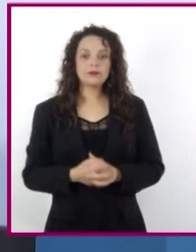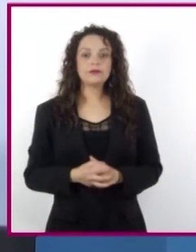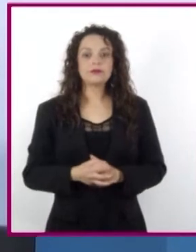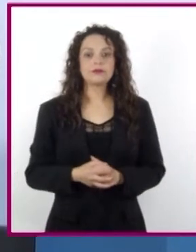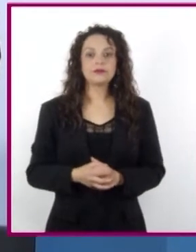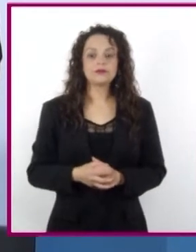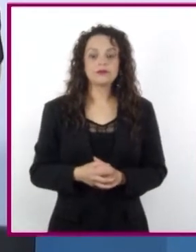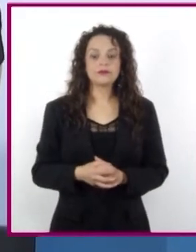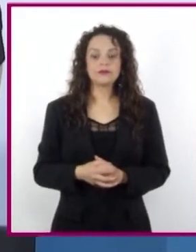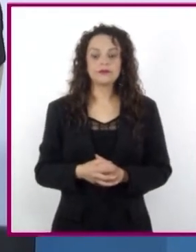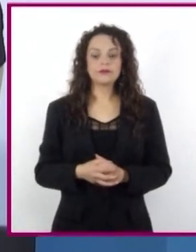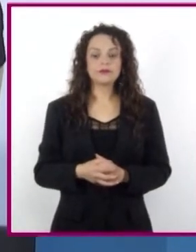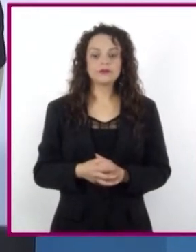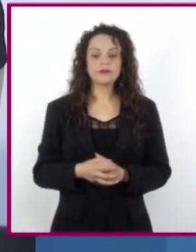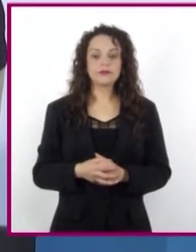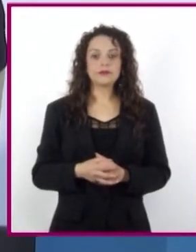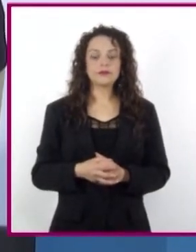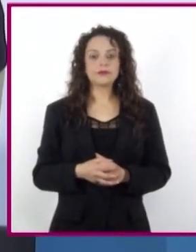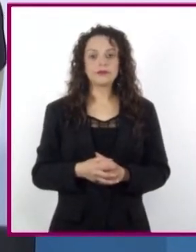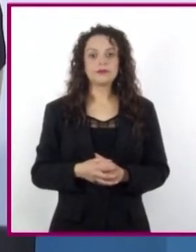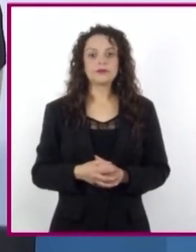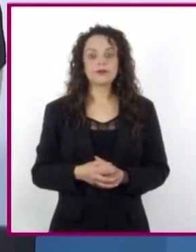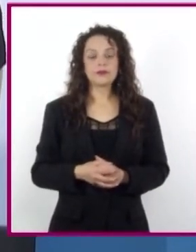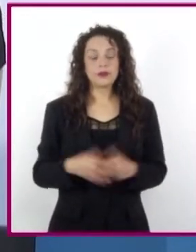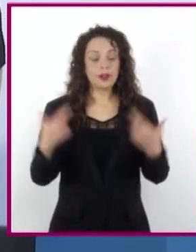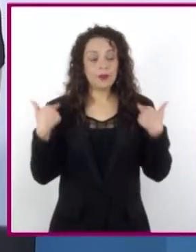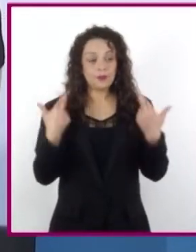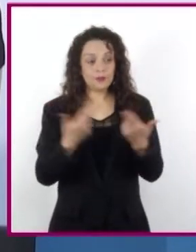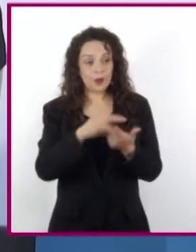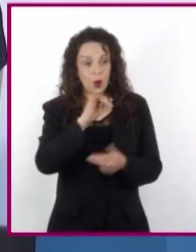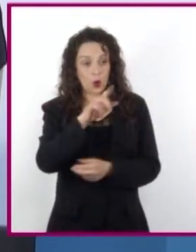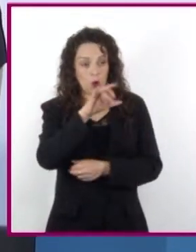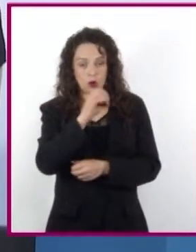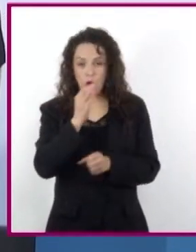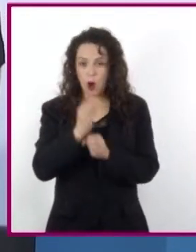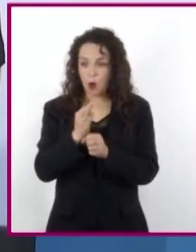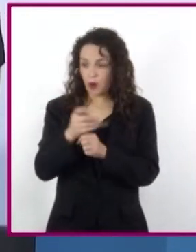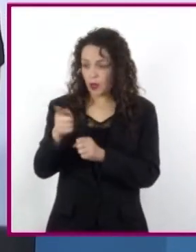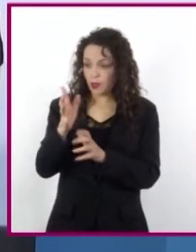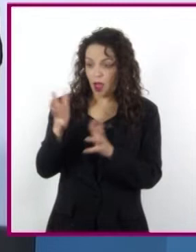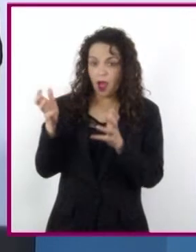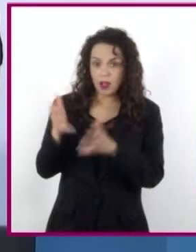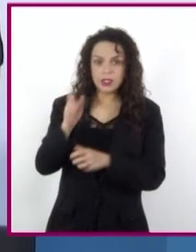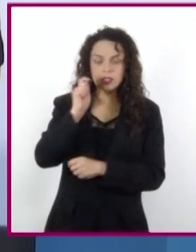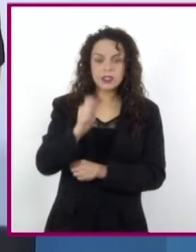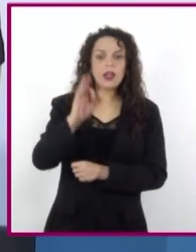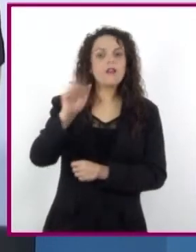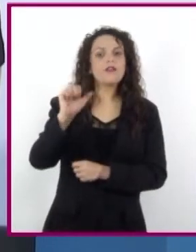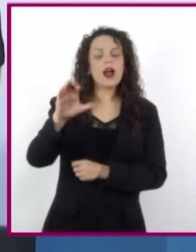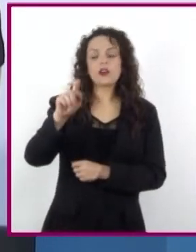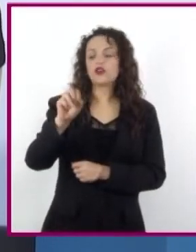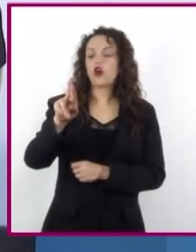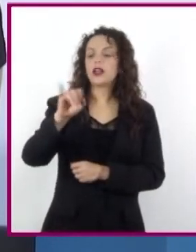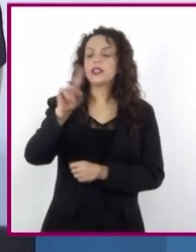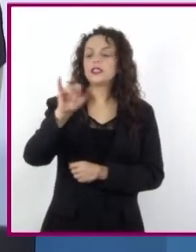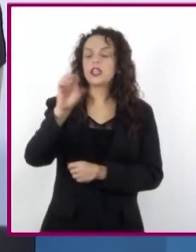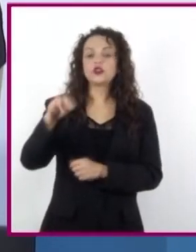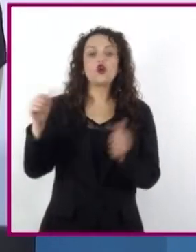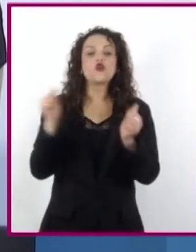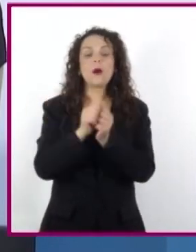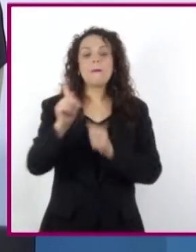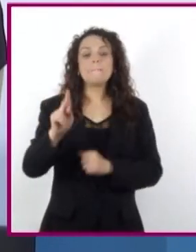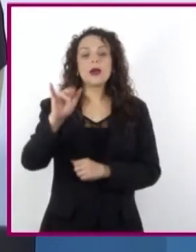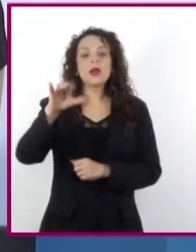Es decir, maestro Julio, que lo único que estamos haciendo hasta aquí es la factorización en primos del